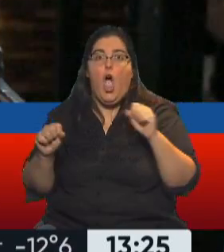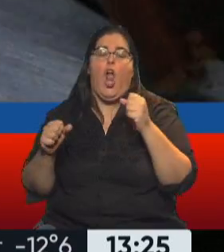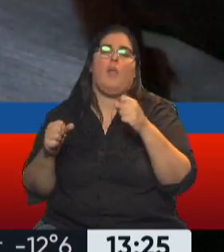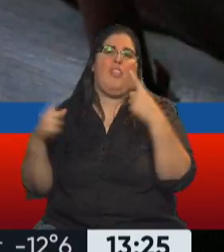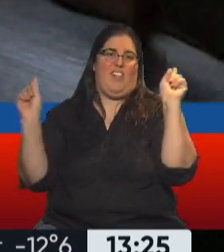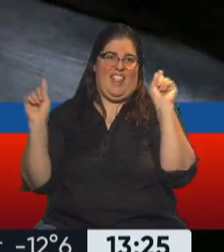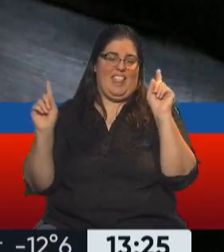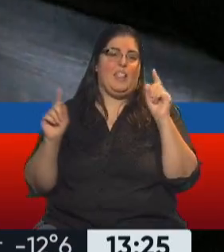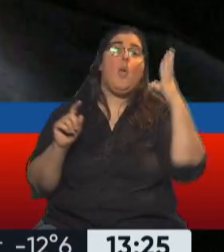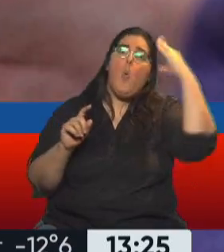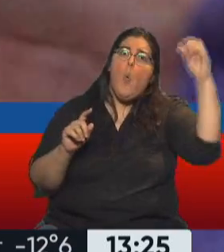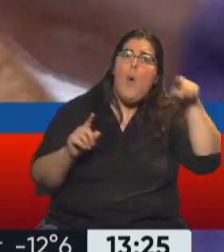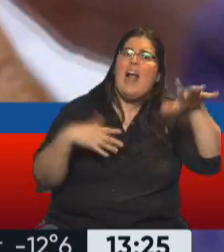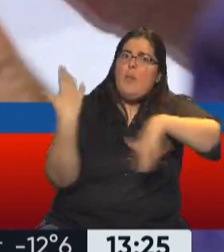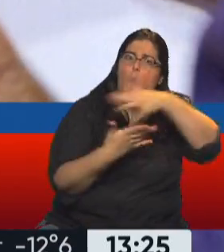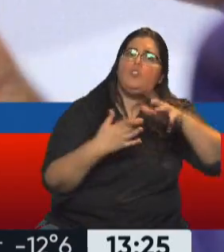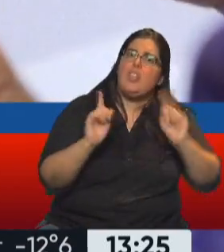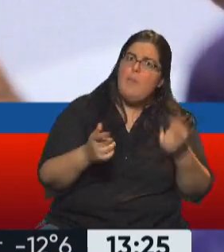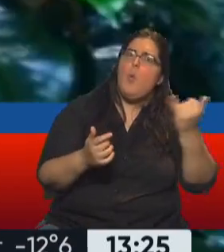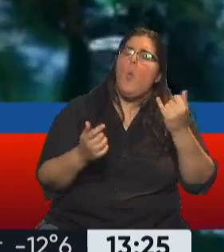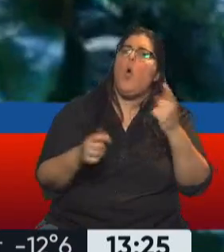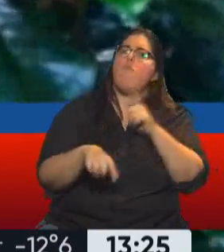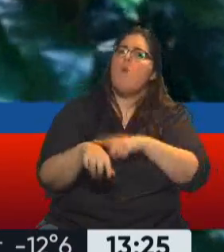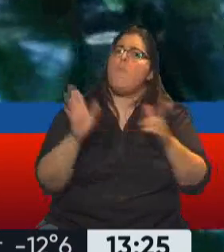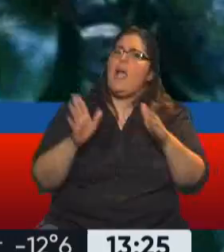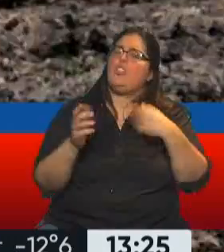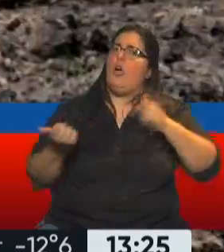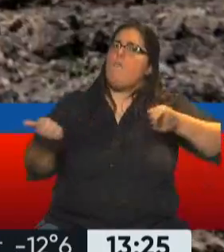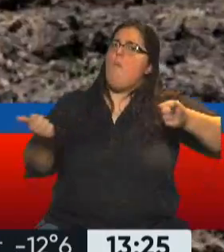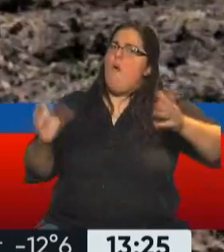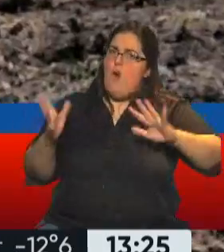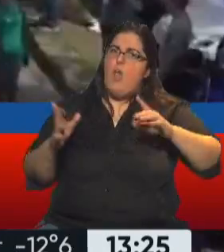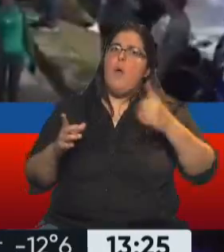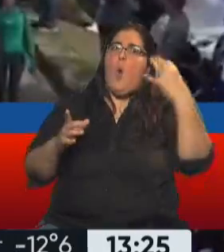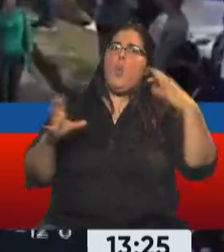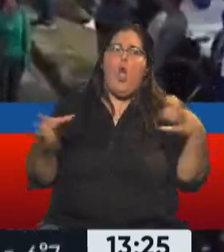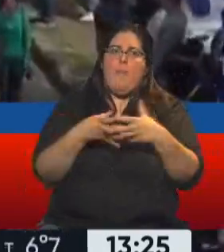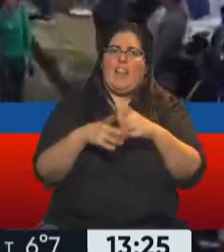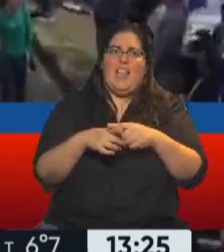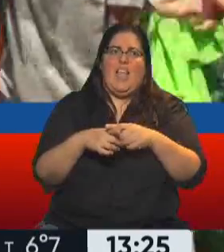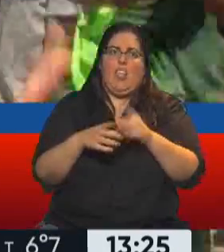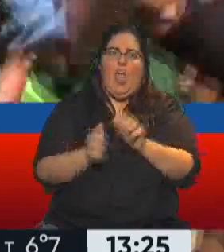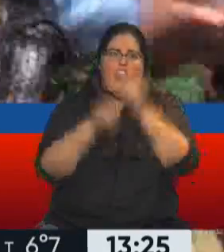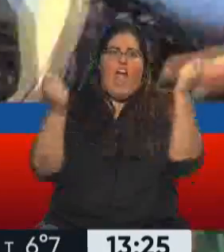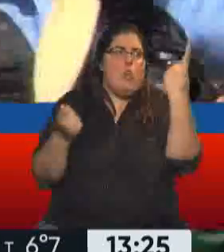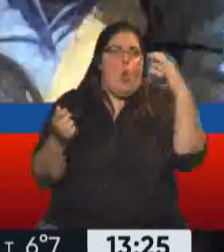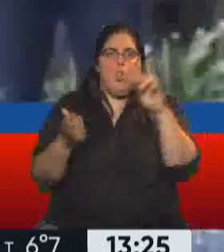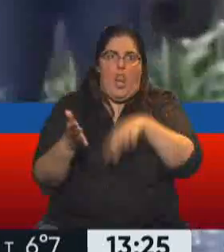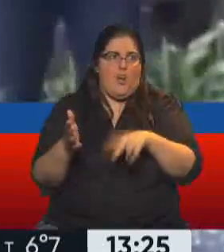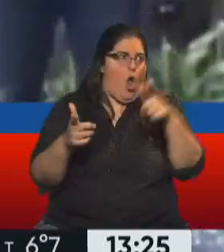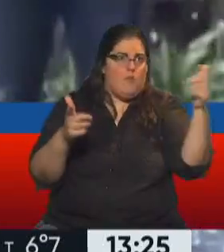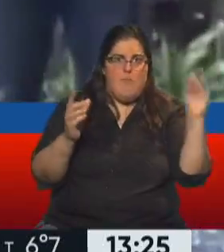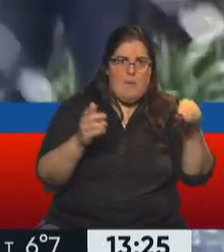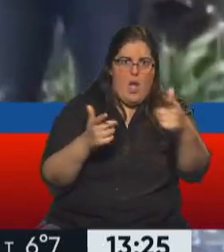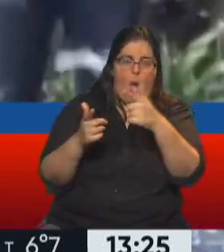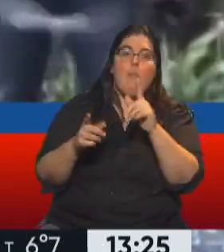decir, bueno, la revolución cubana, por supuesto, tuvo momentos de mucho autoritarismo, es un sistema de partido único, no podés leer otro diario que el Granman, lo que sea, pero es una reforma